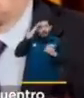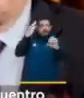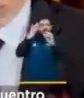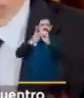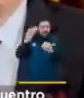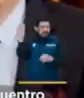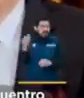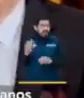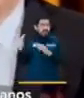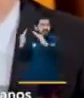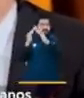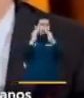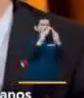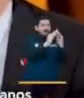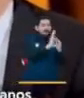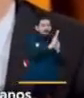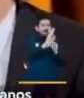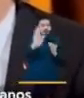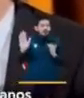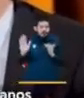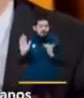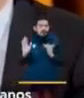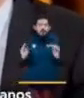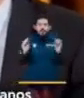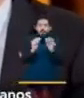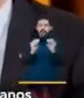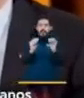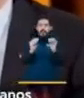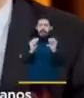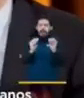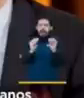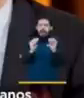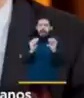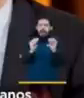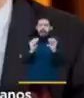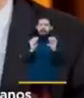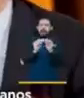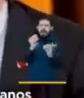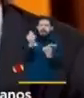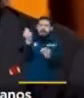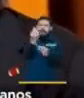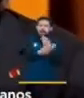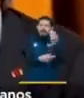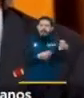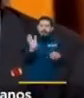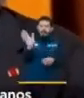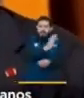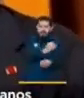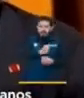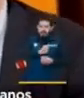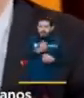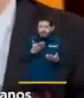firme propósito de que los hogares ecuatorianos cuenten con... Y ahí le cambiaron la melodía ya. ...con más dinero en